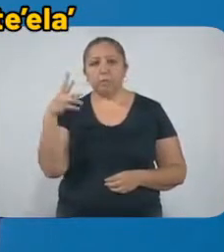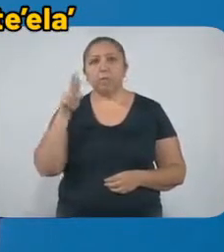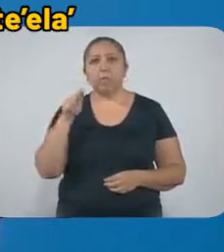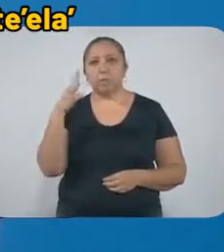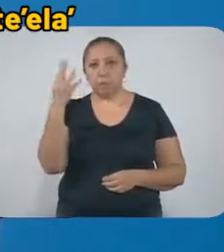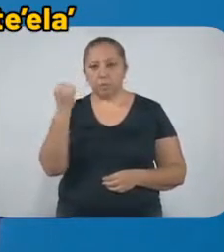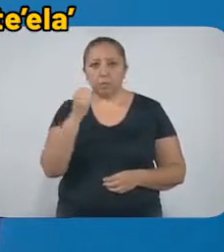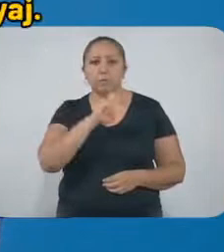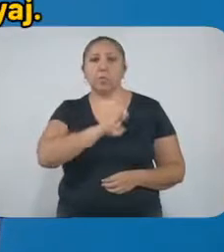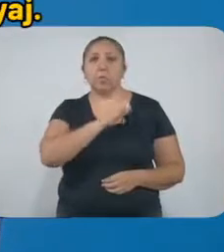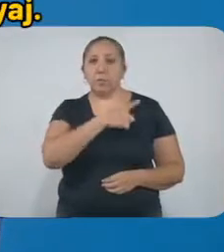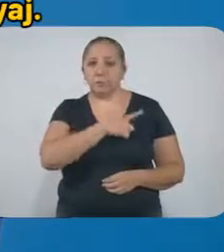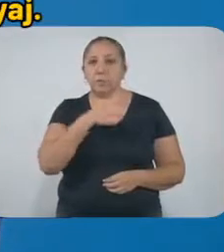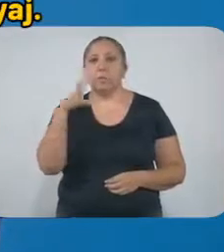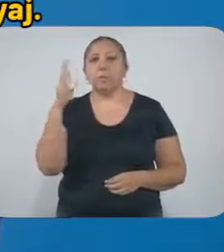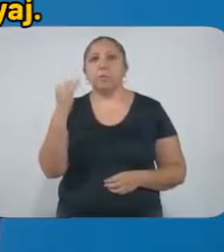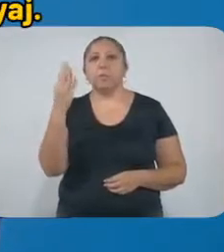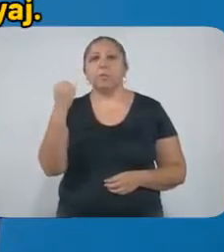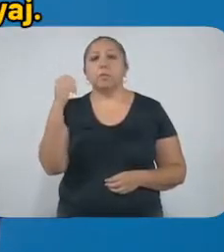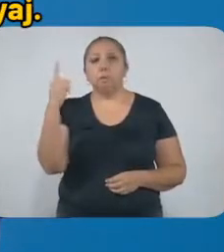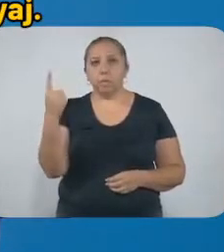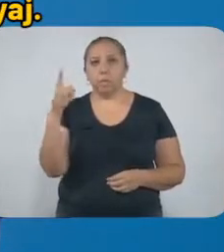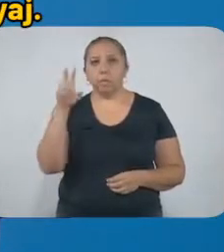9992-008489 en español y